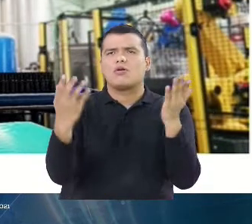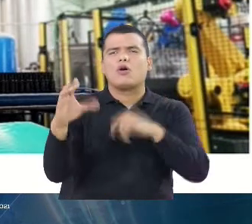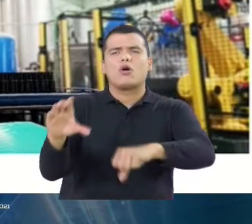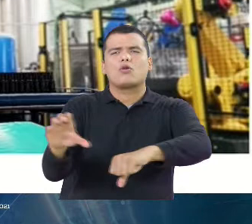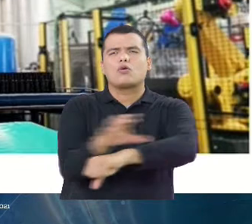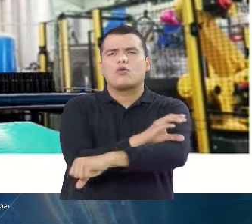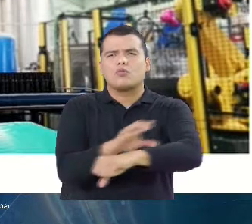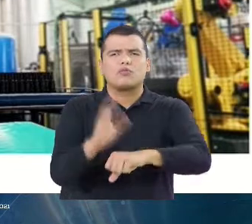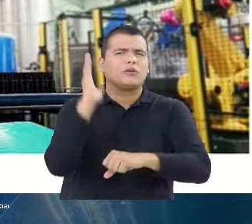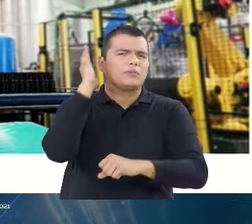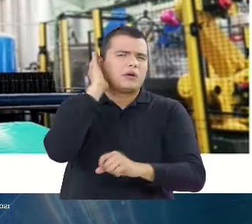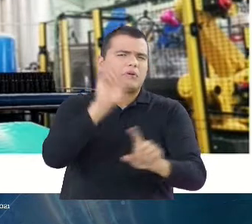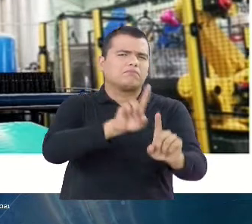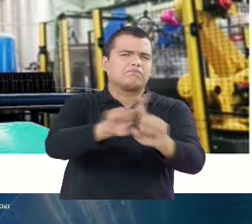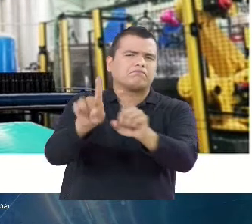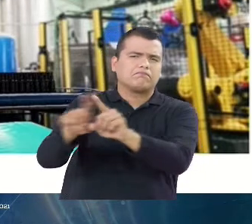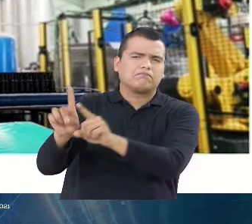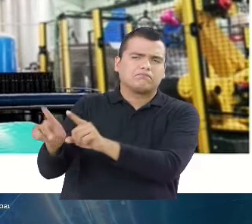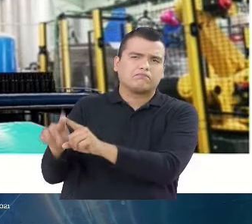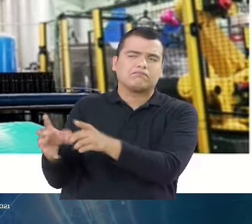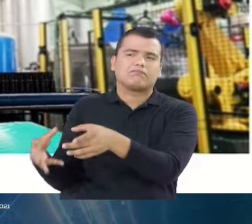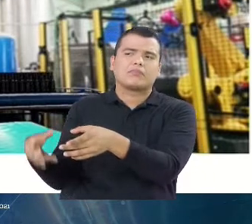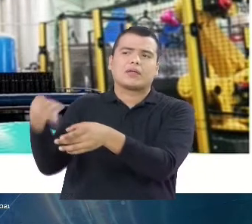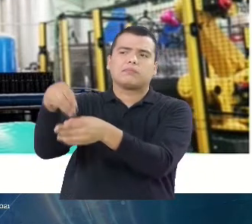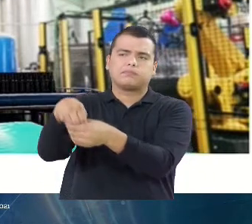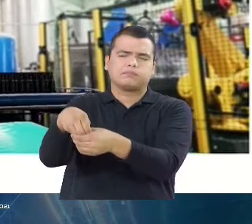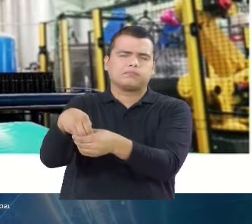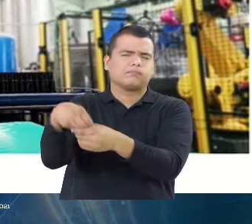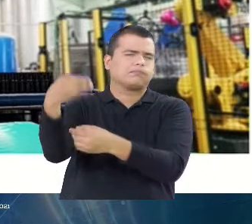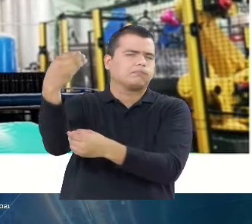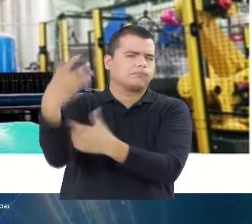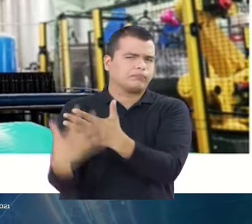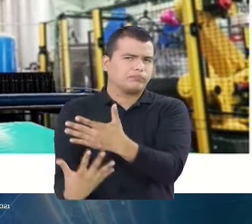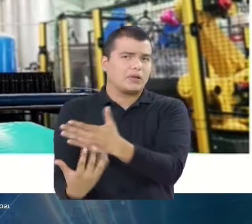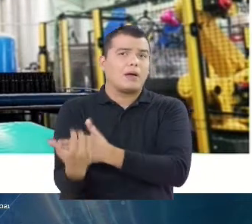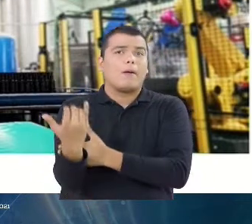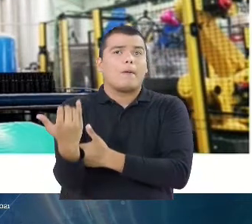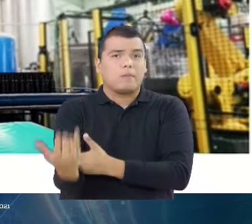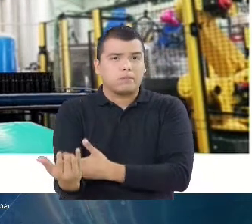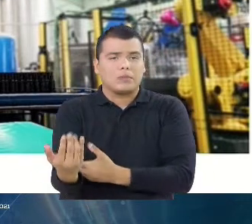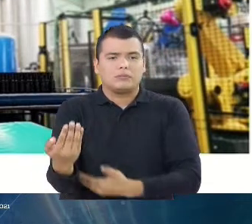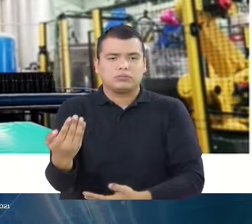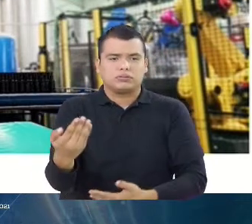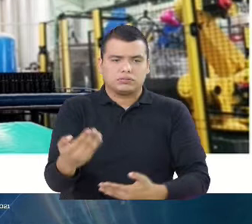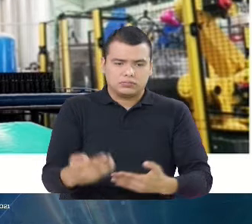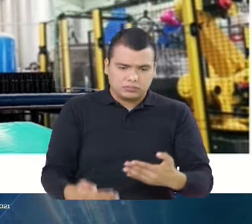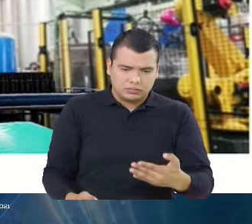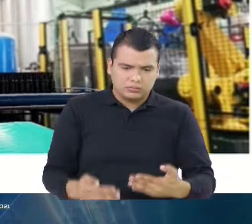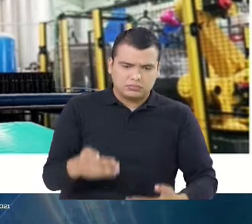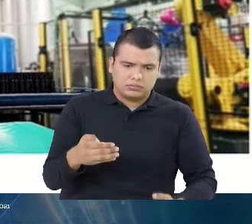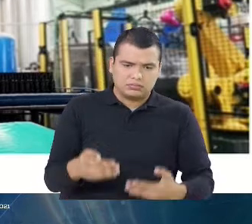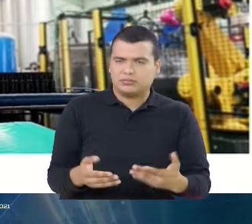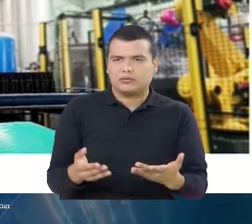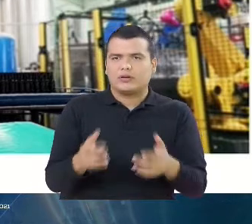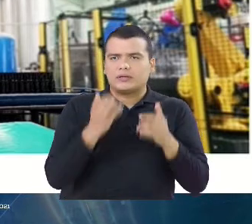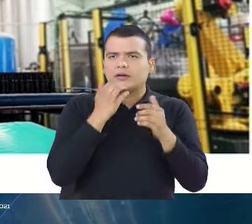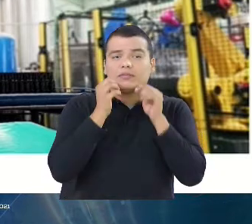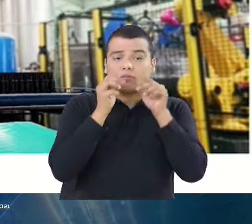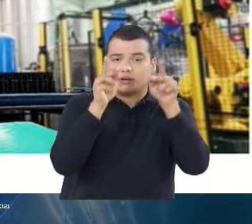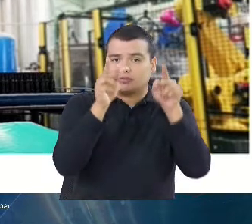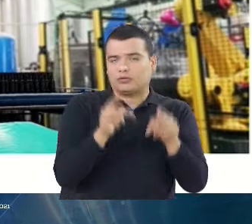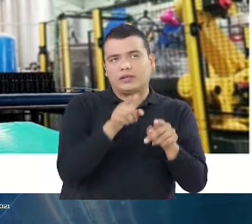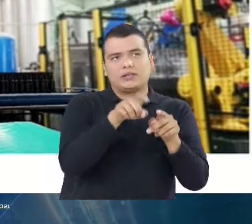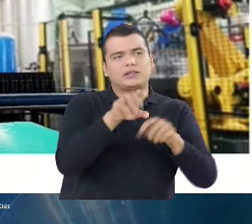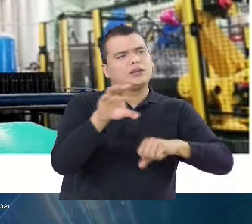los celulares, todo, televisores, todo es hecho con robots. Para que una persona, por ejemplo, construyera un computador